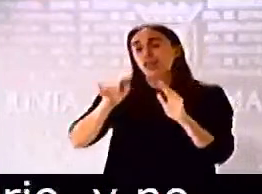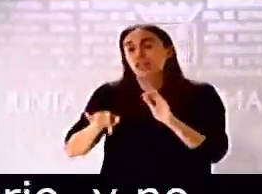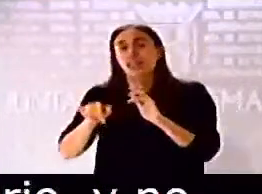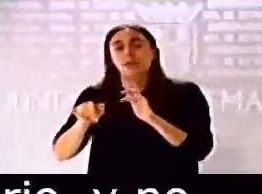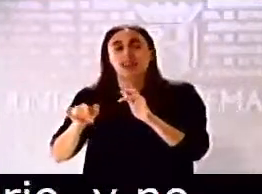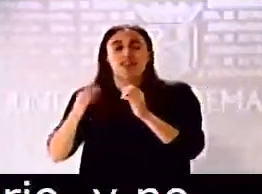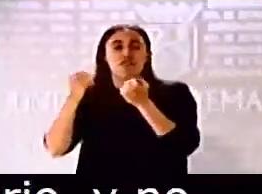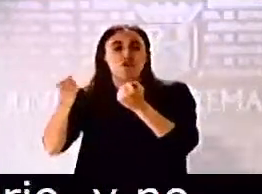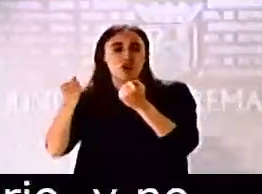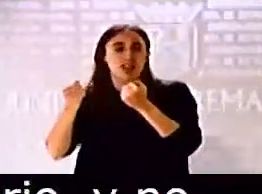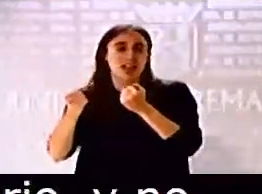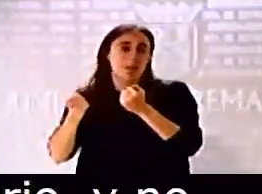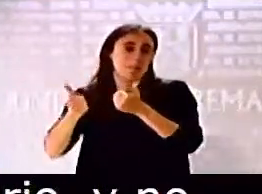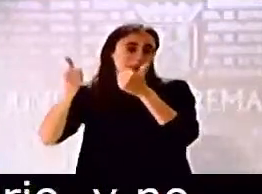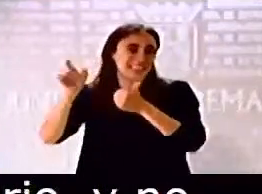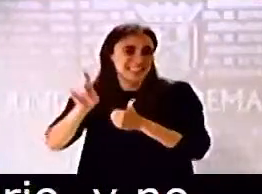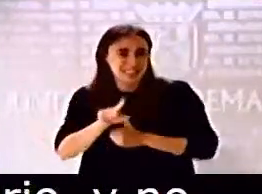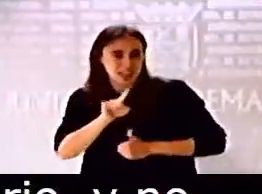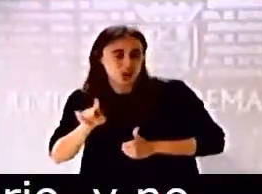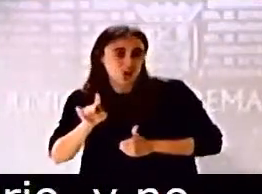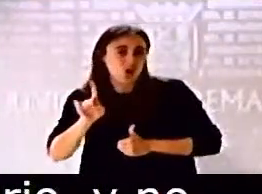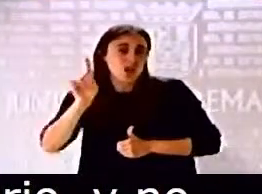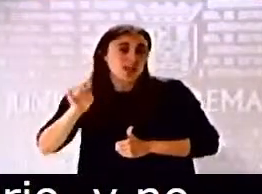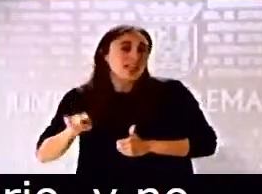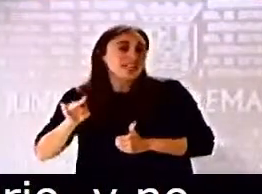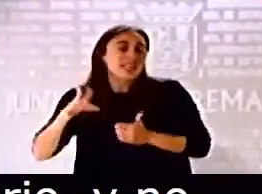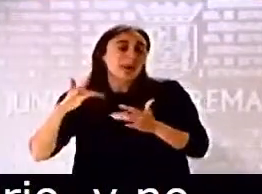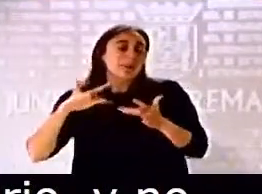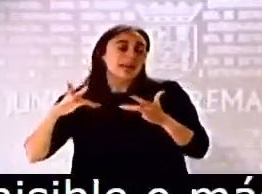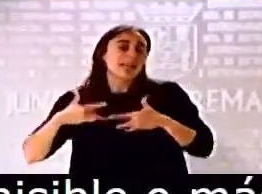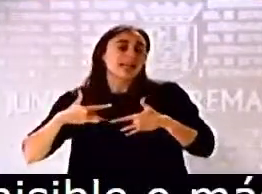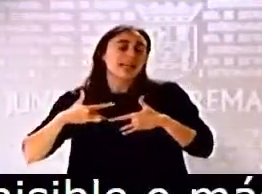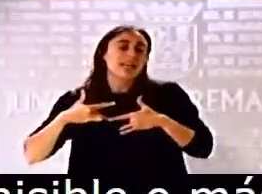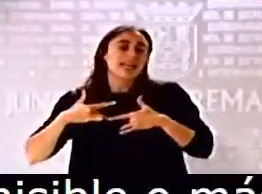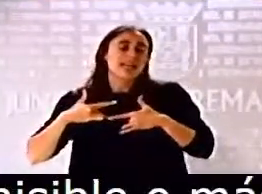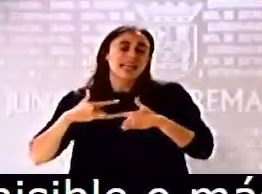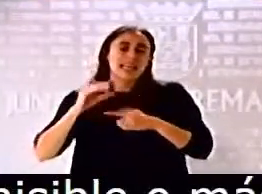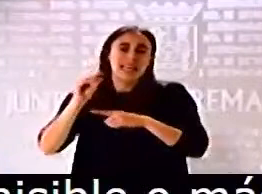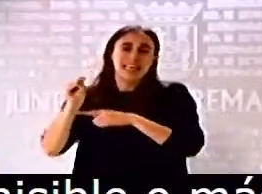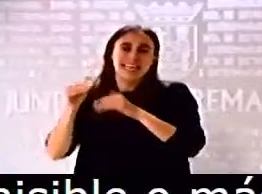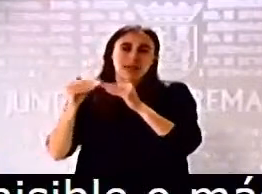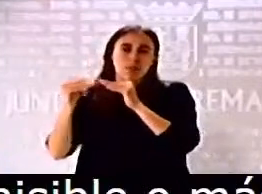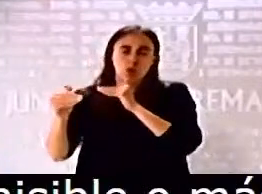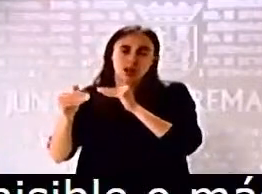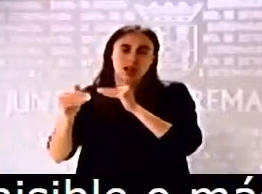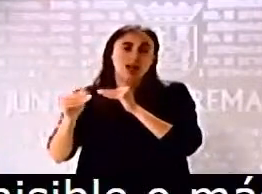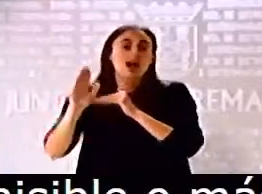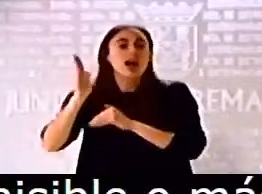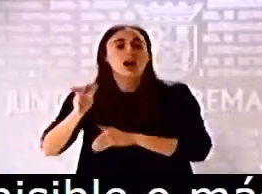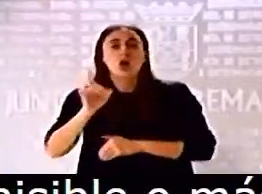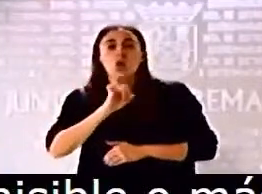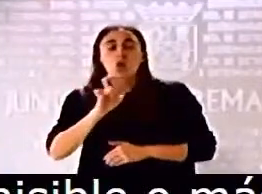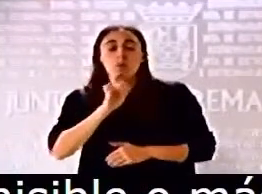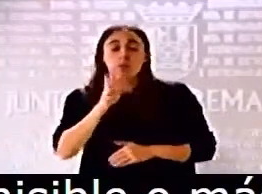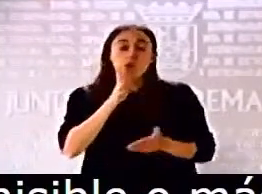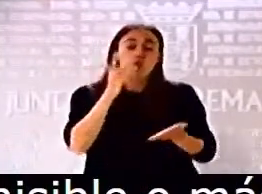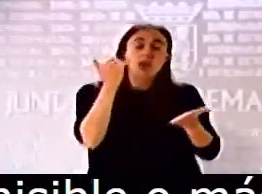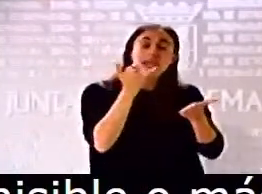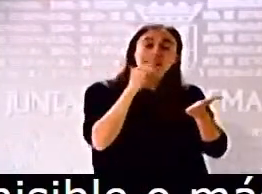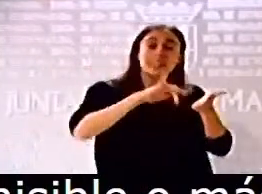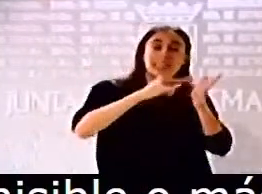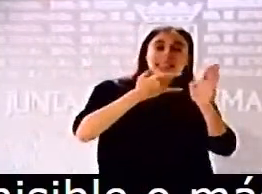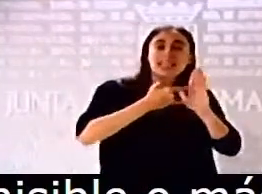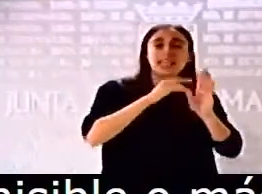tanto, tenemos técnicas de PCR en este momento que nos detectan determinadas